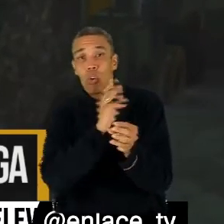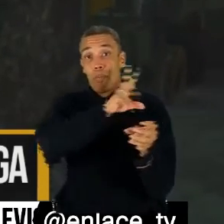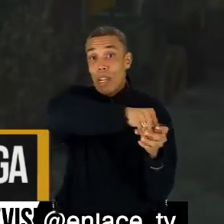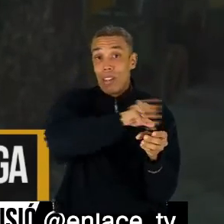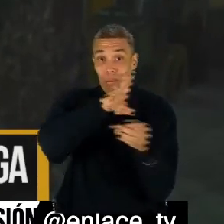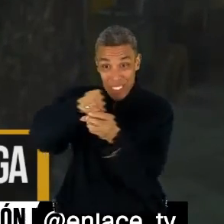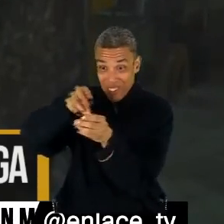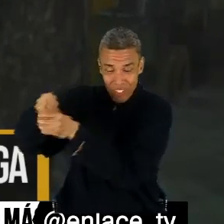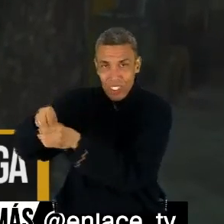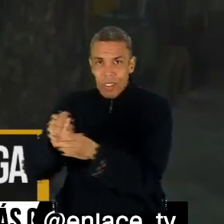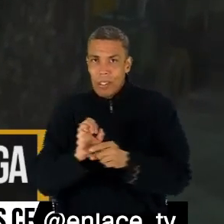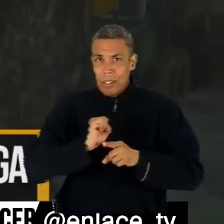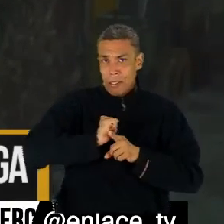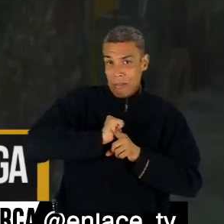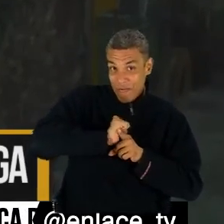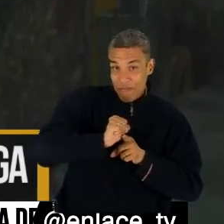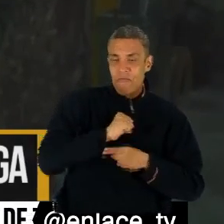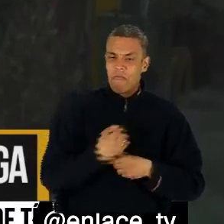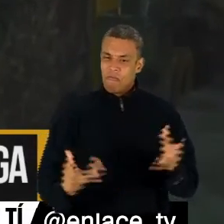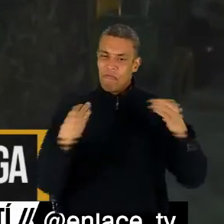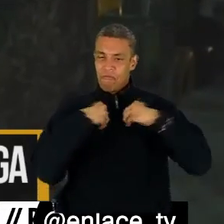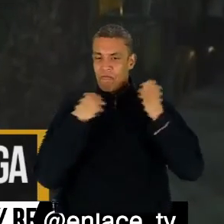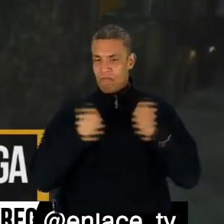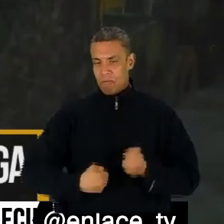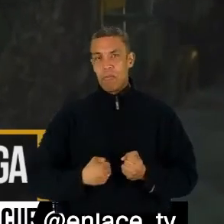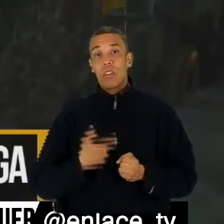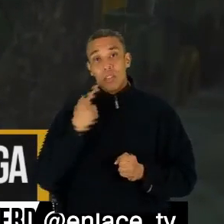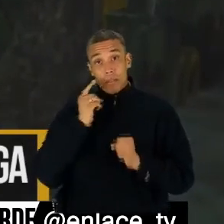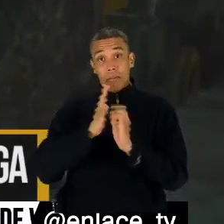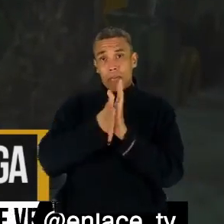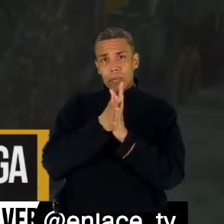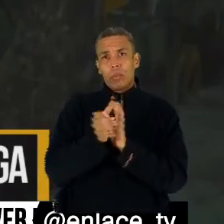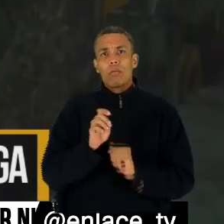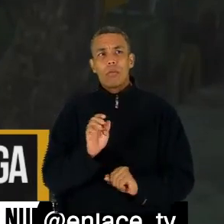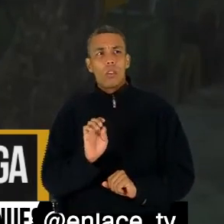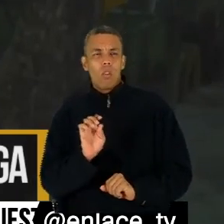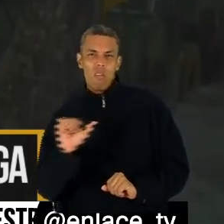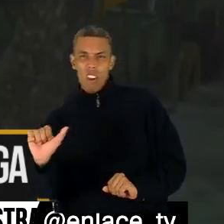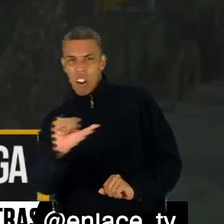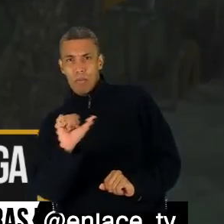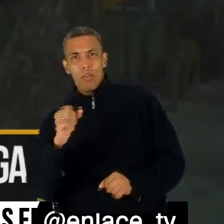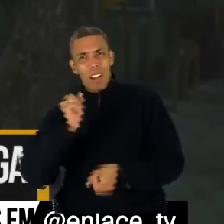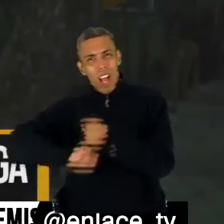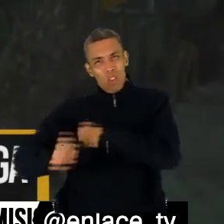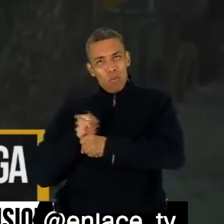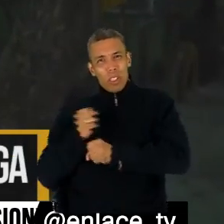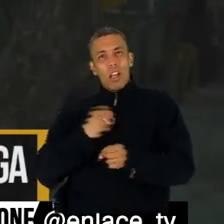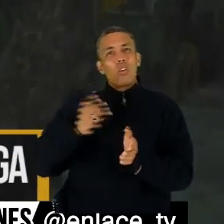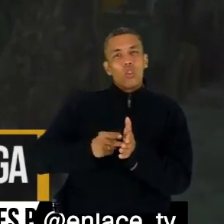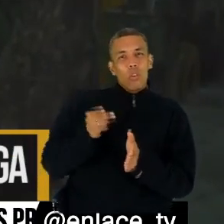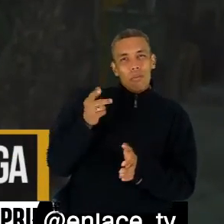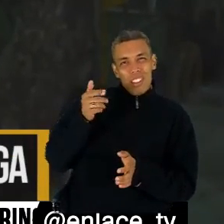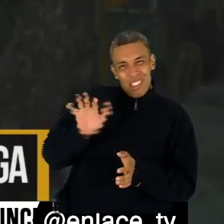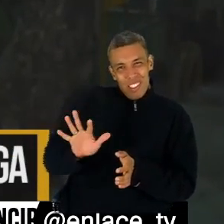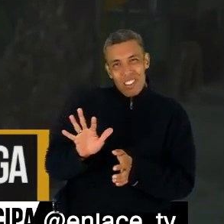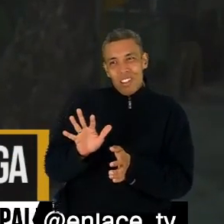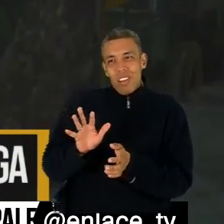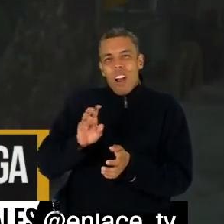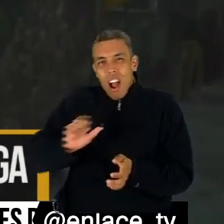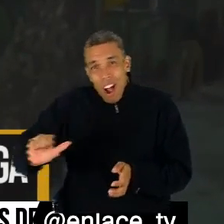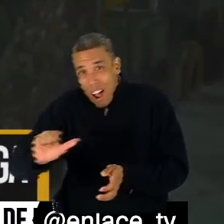niñas que llegaron el año pasado a la fase final nacional repiten este año, entonces es una motivación alta que tenemos. Y como le digo,